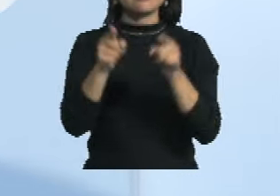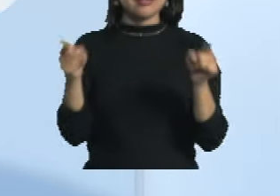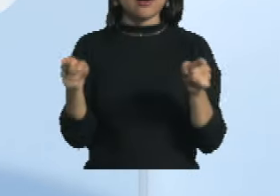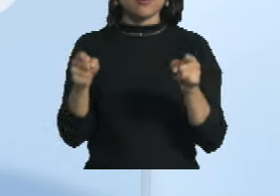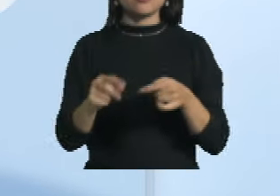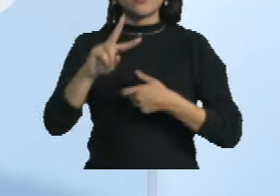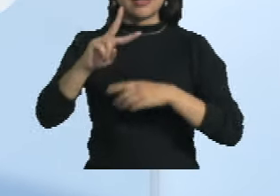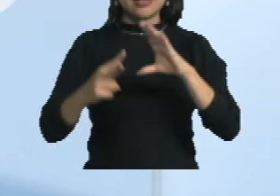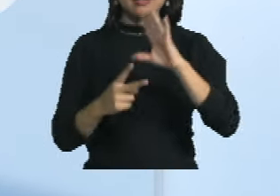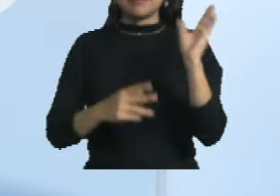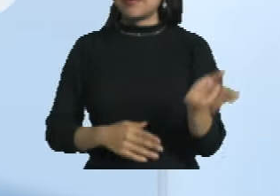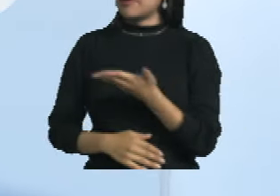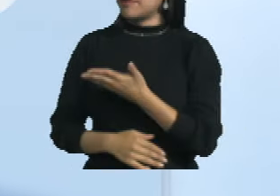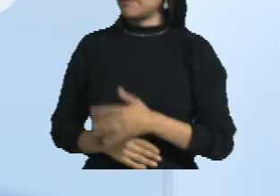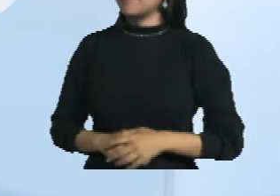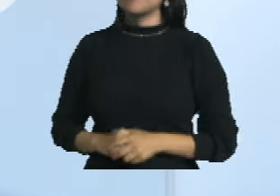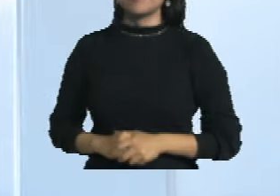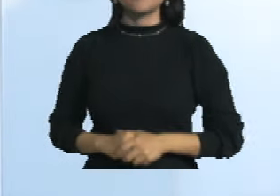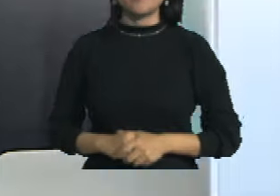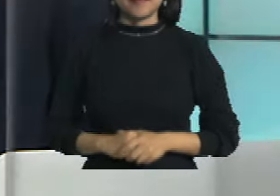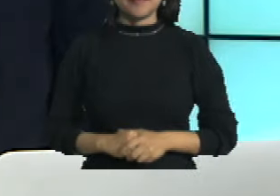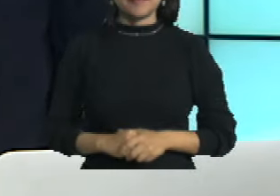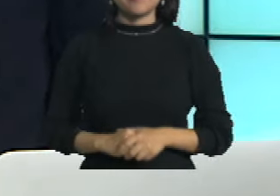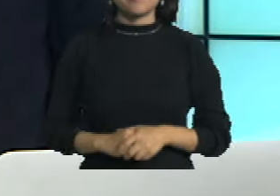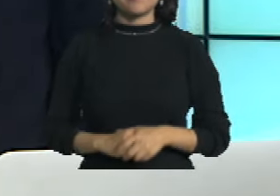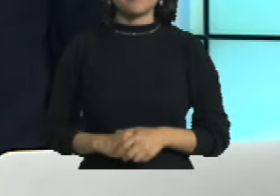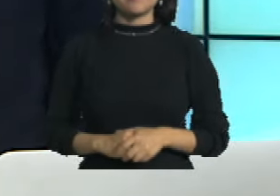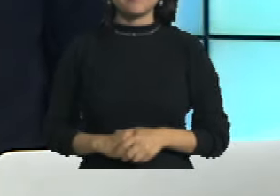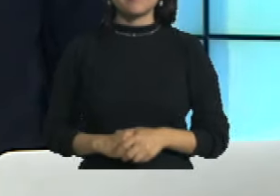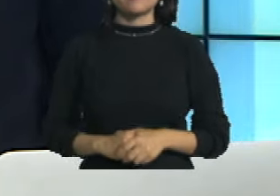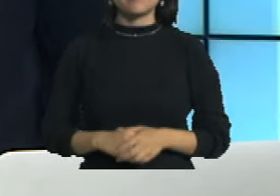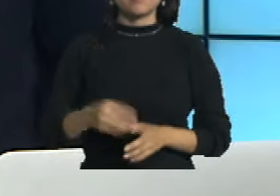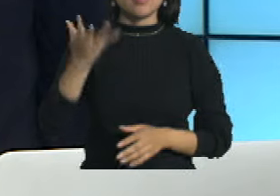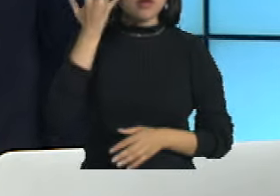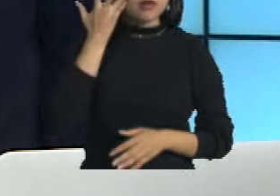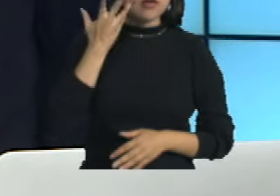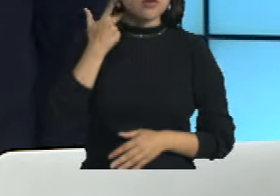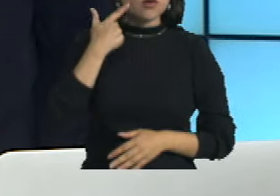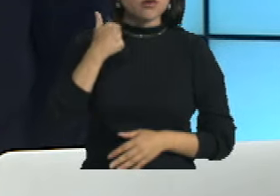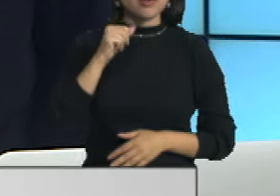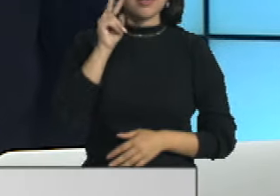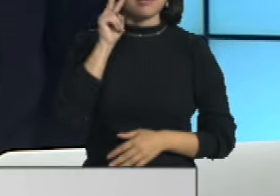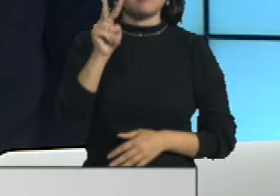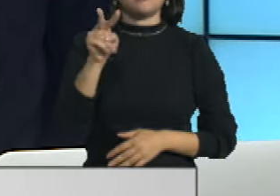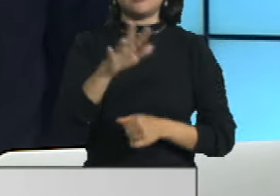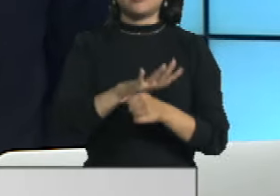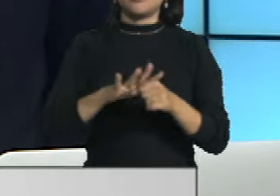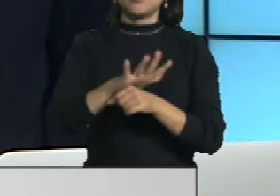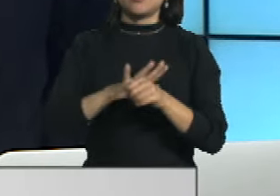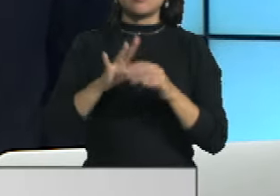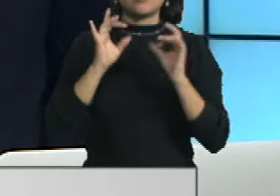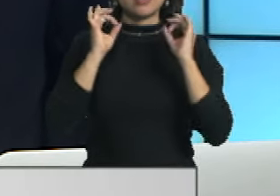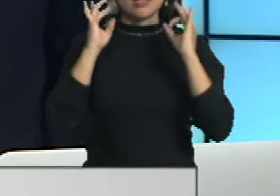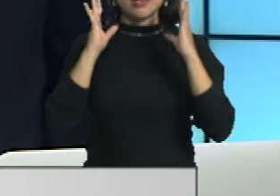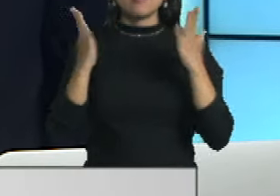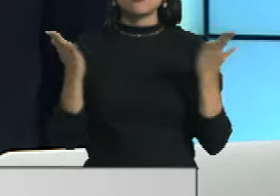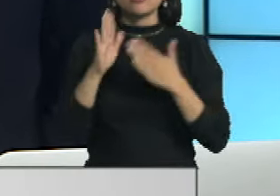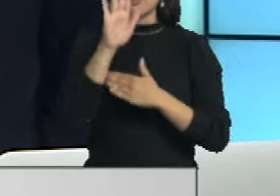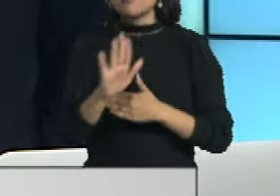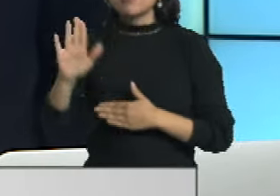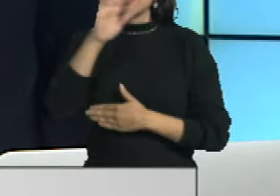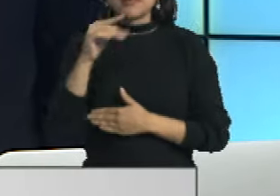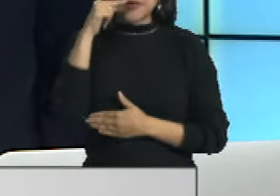Noticia en desarrollo, en CMI. Cada día es más crítico el panorama para el departamento del Amazonas por una sequía